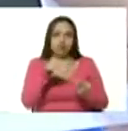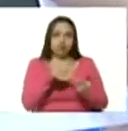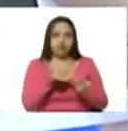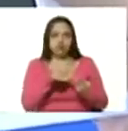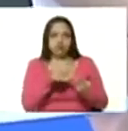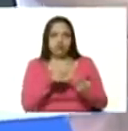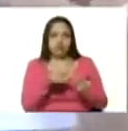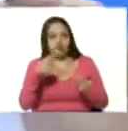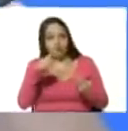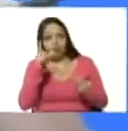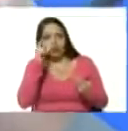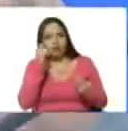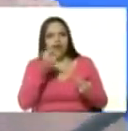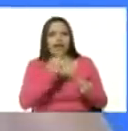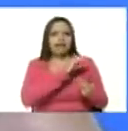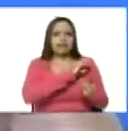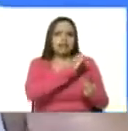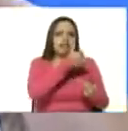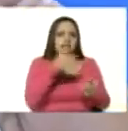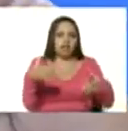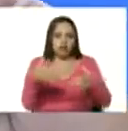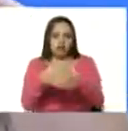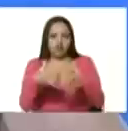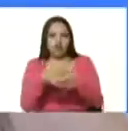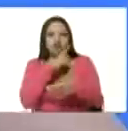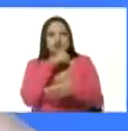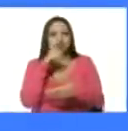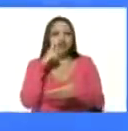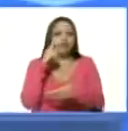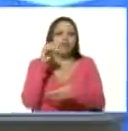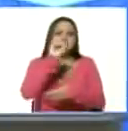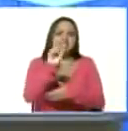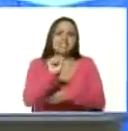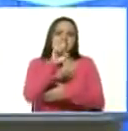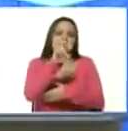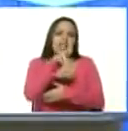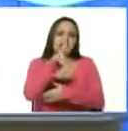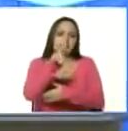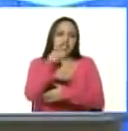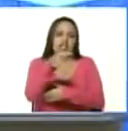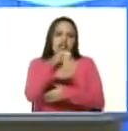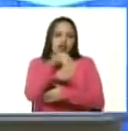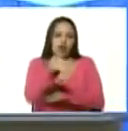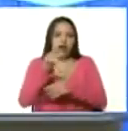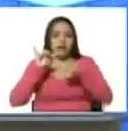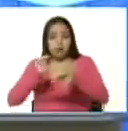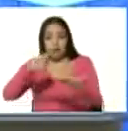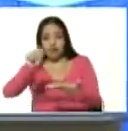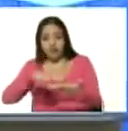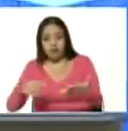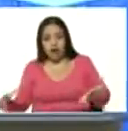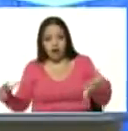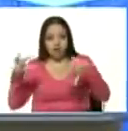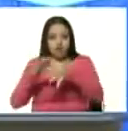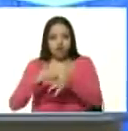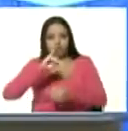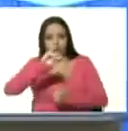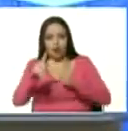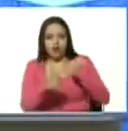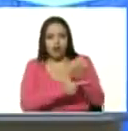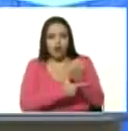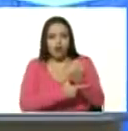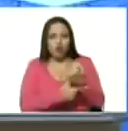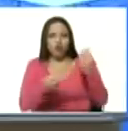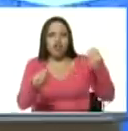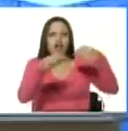que dirigió la reunión. ¿Recuerdan a Sergio Vergara? Es el mismo que firma, junto a Juan Guaidó, un contrato con el